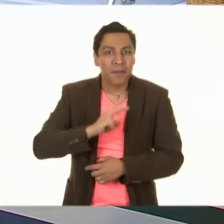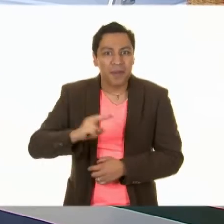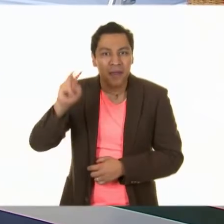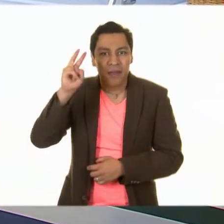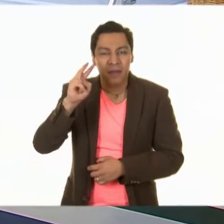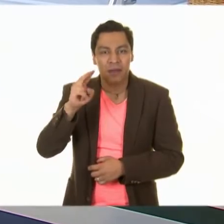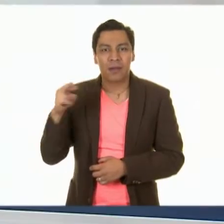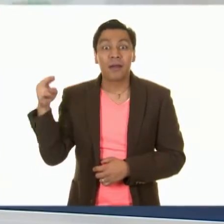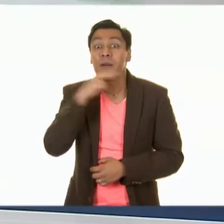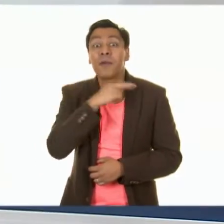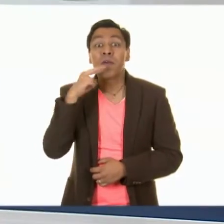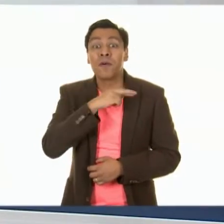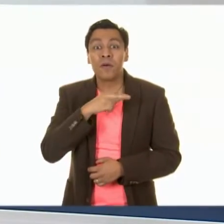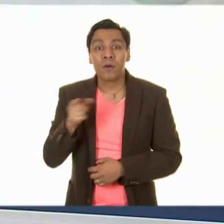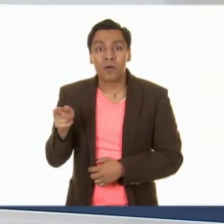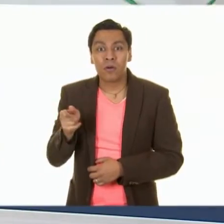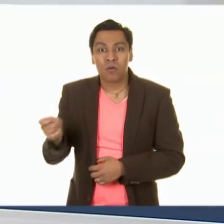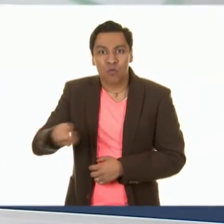rápido,